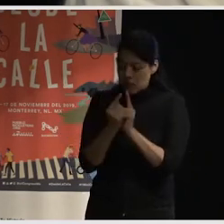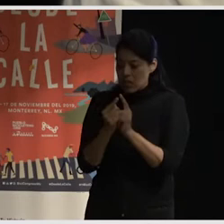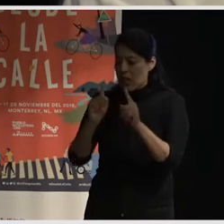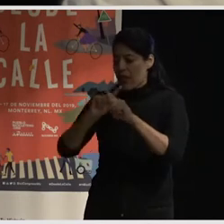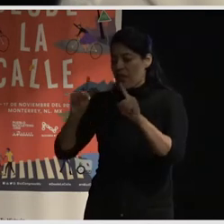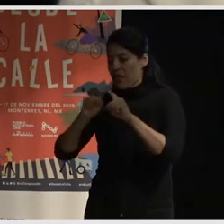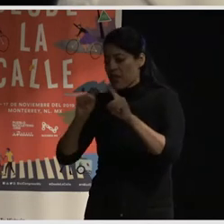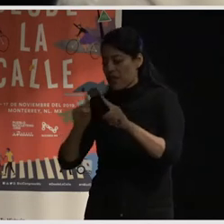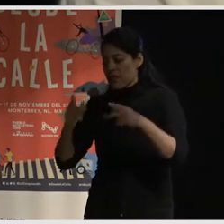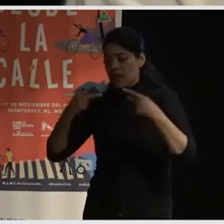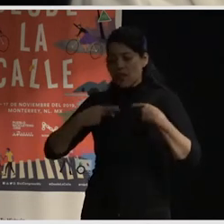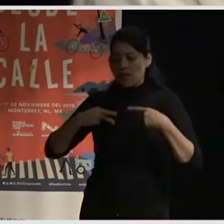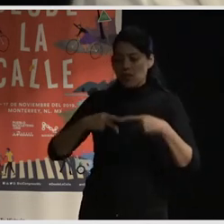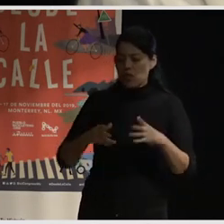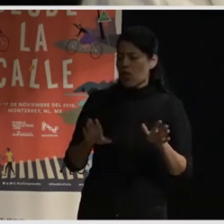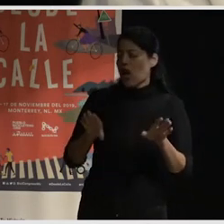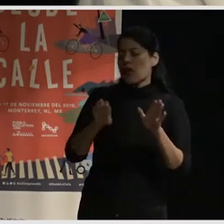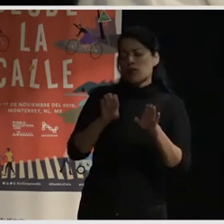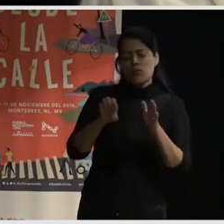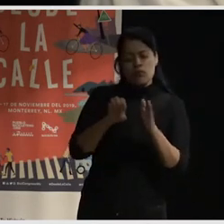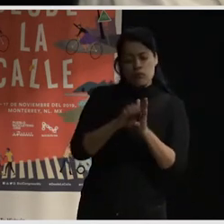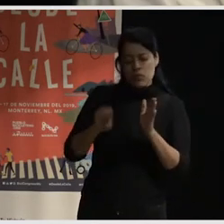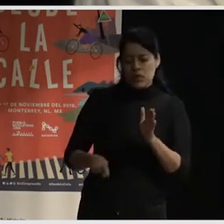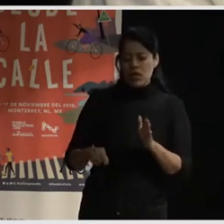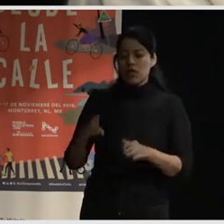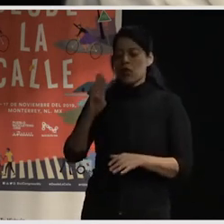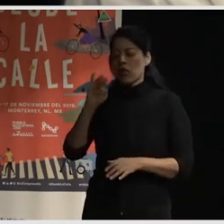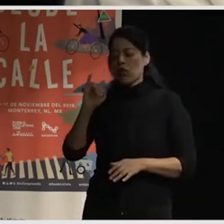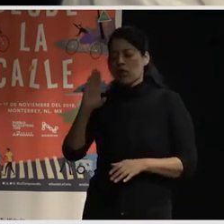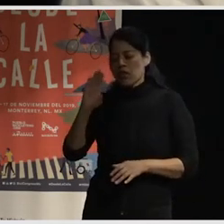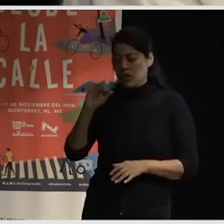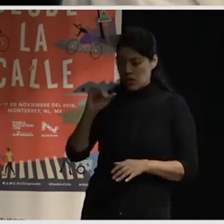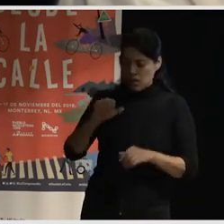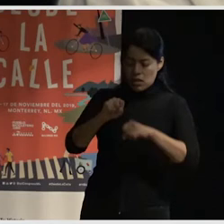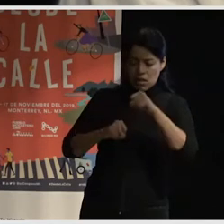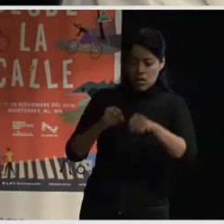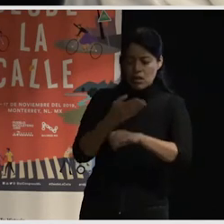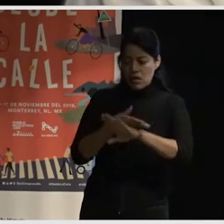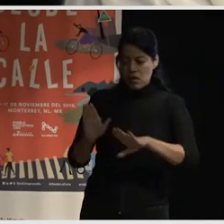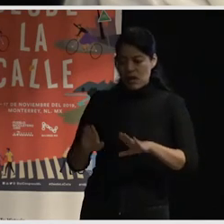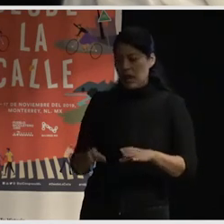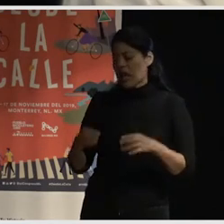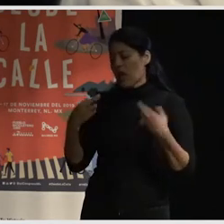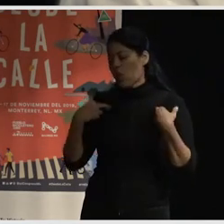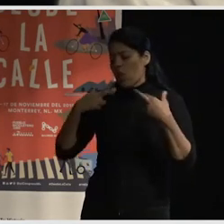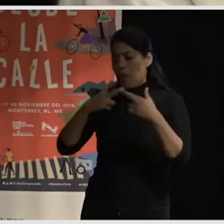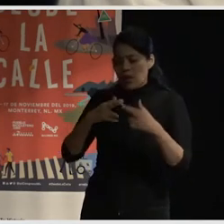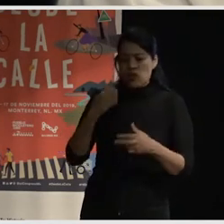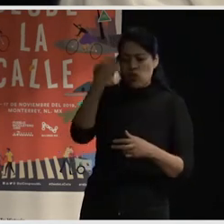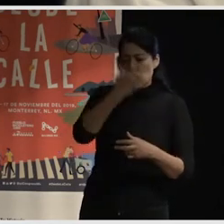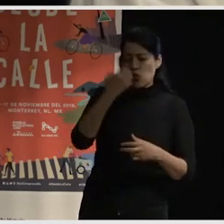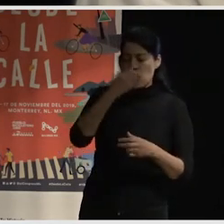con unos con bici blancas otros con la parte más académica en fin se segmentará nuestras audiencias para